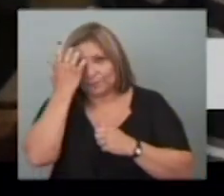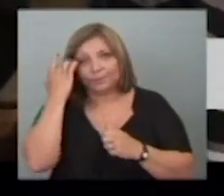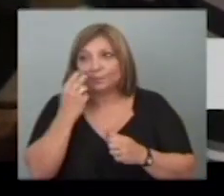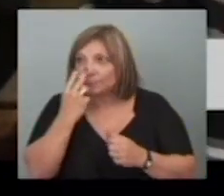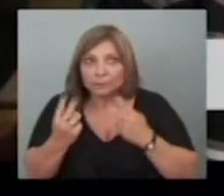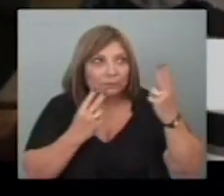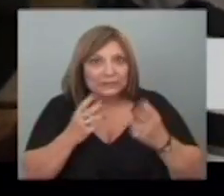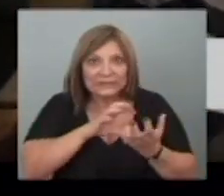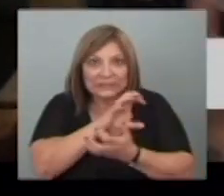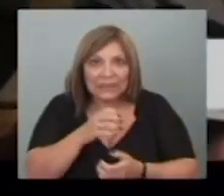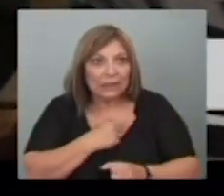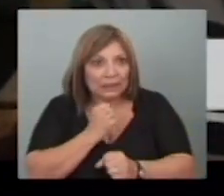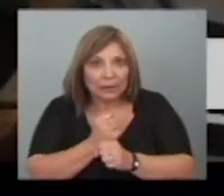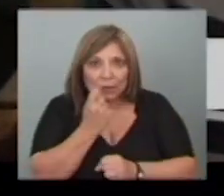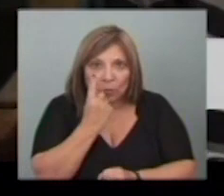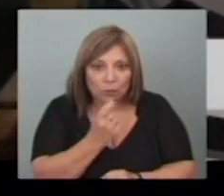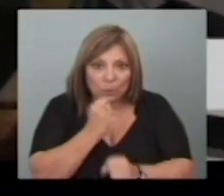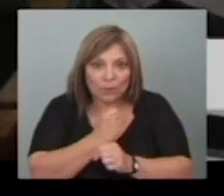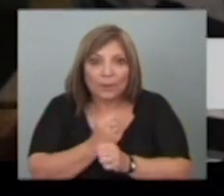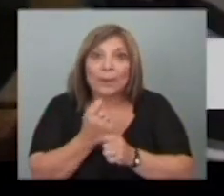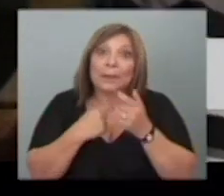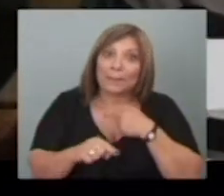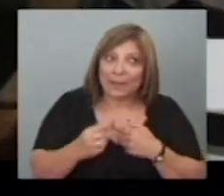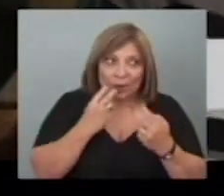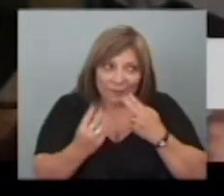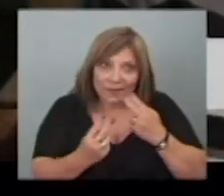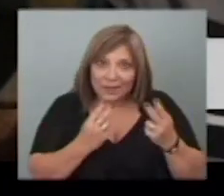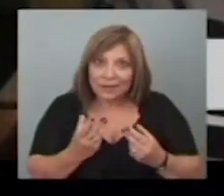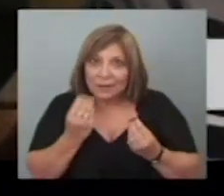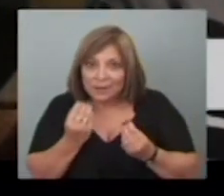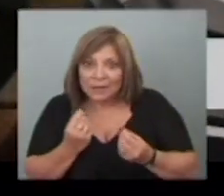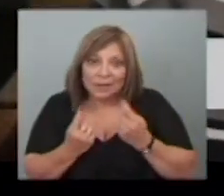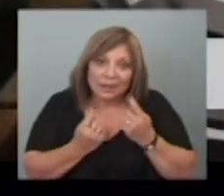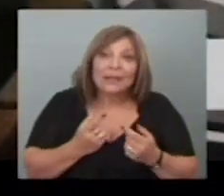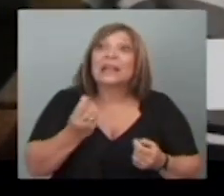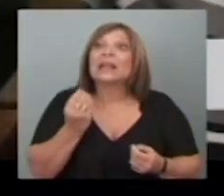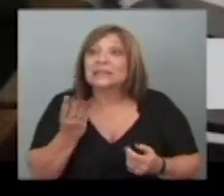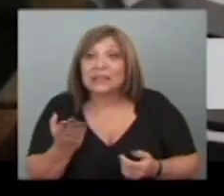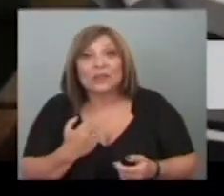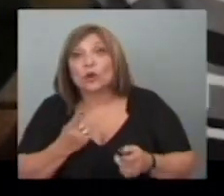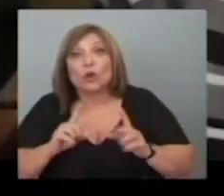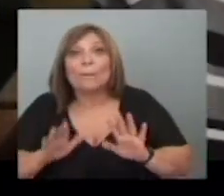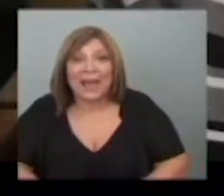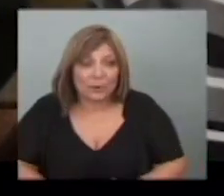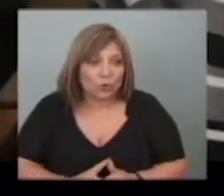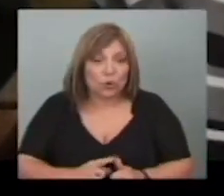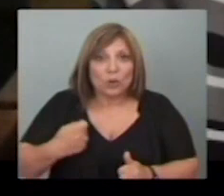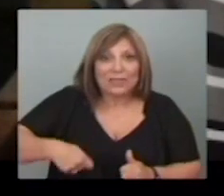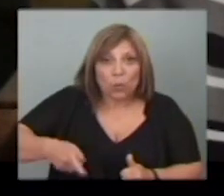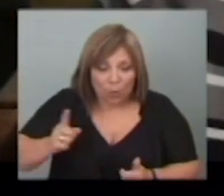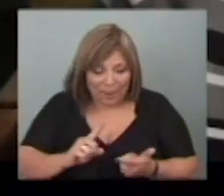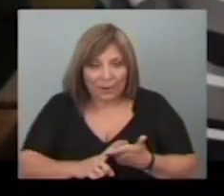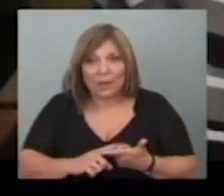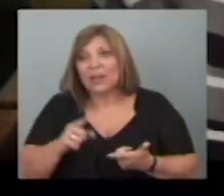más crisis, seguías con un trabajo, pero ya veías que la gente, saludabas a uno, ¿y qué haces? No, estoy en el paro. ¿Y qué haces? No,